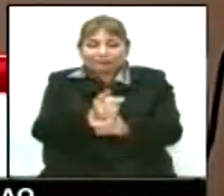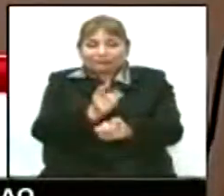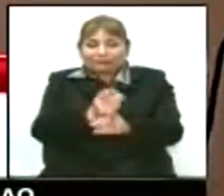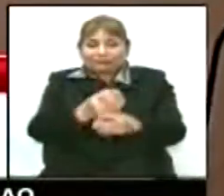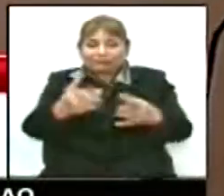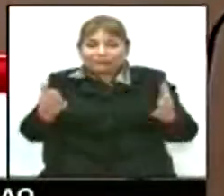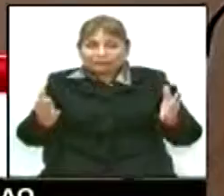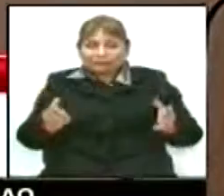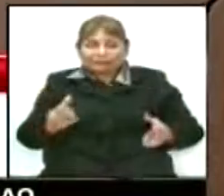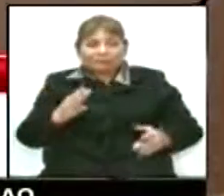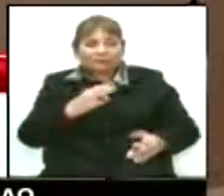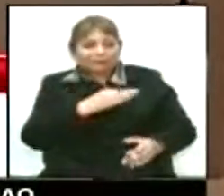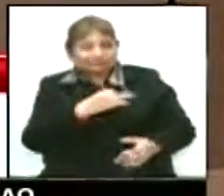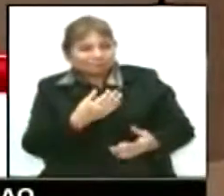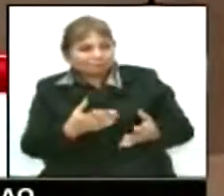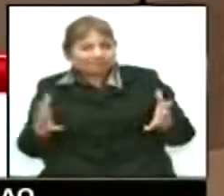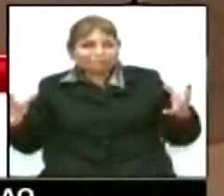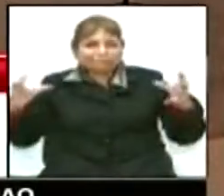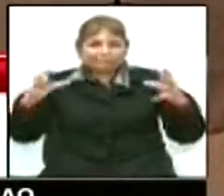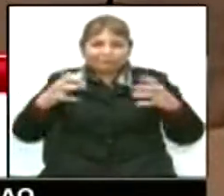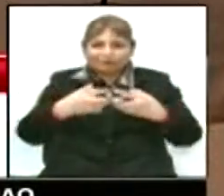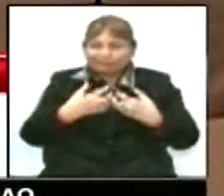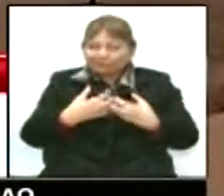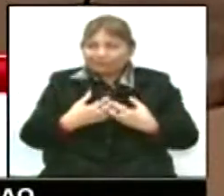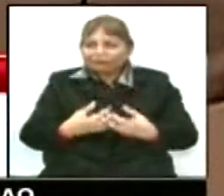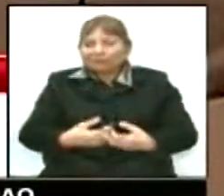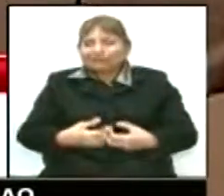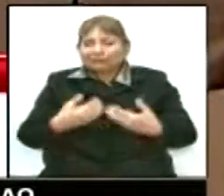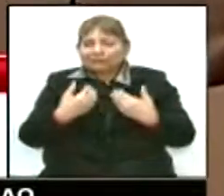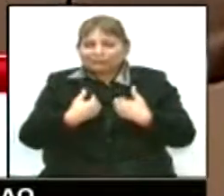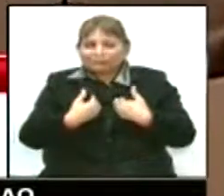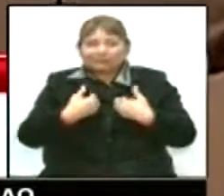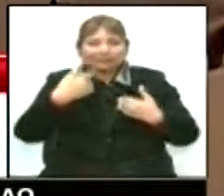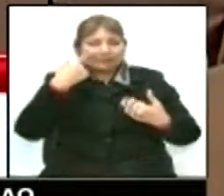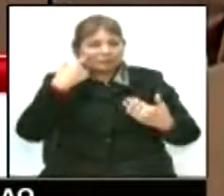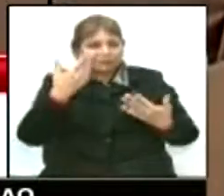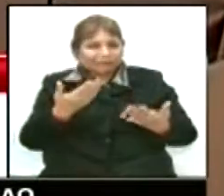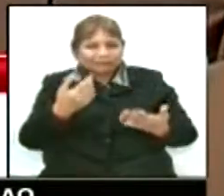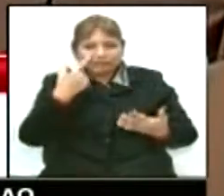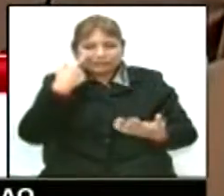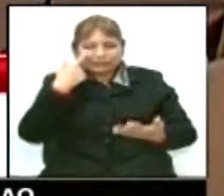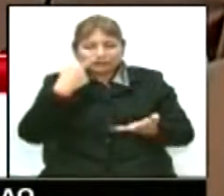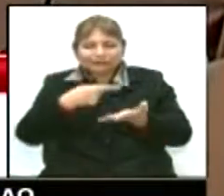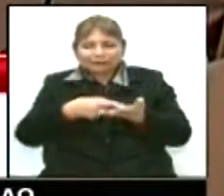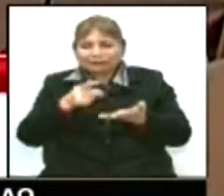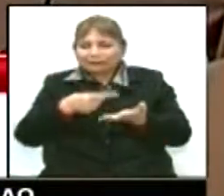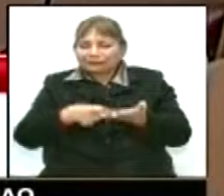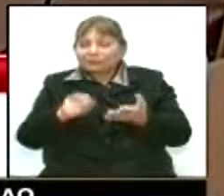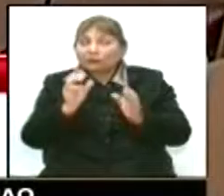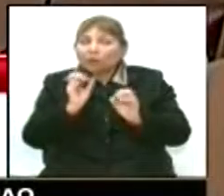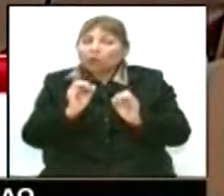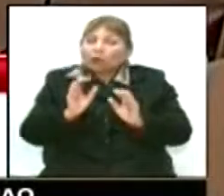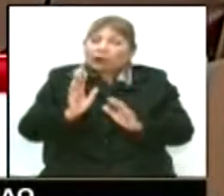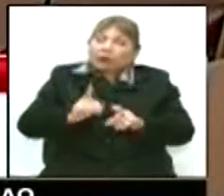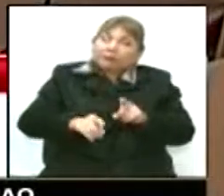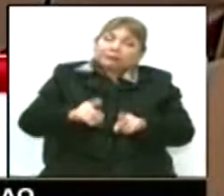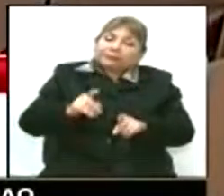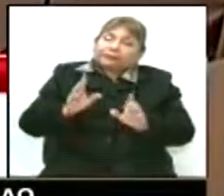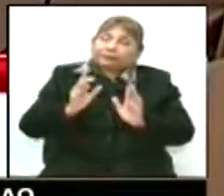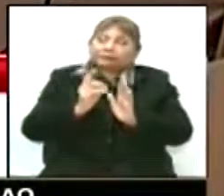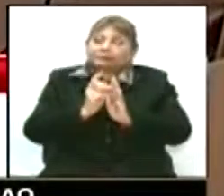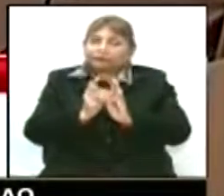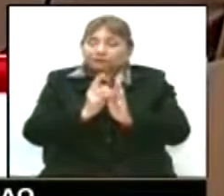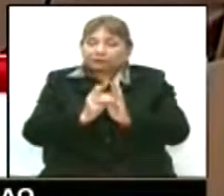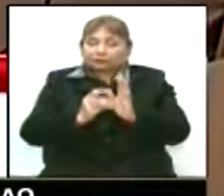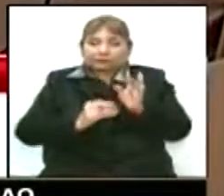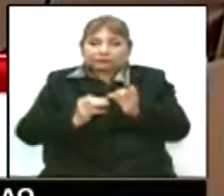el espíritu democrático al interior de la comisión, tenga en cuenta nuestras observaciones, o al menos a través del dictamen